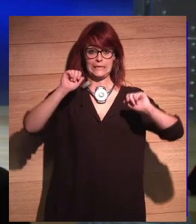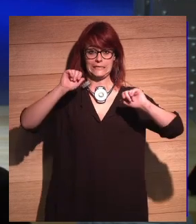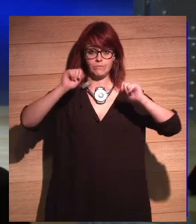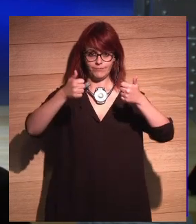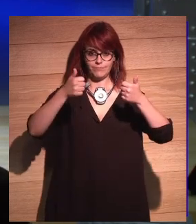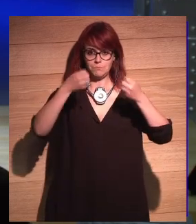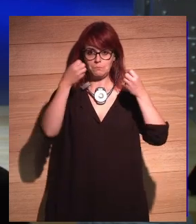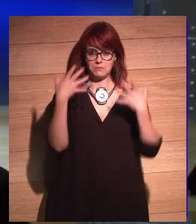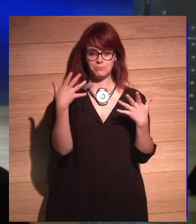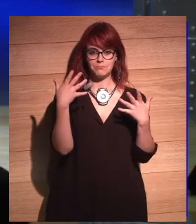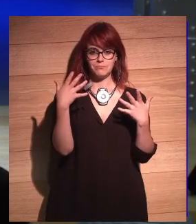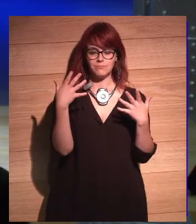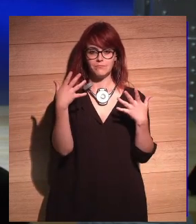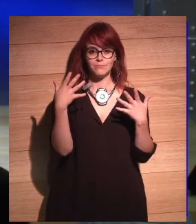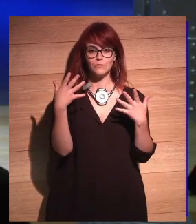Estupendo. Bueno.